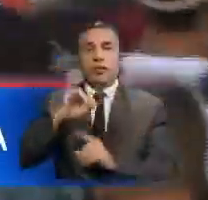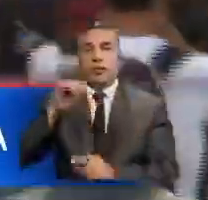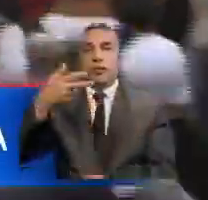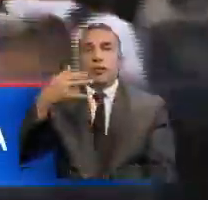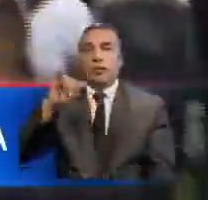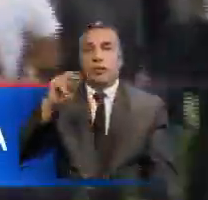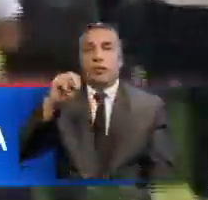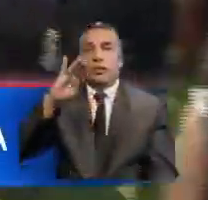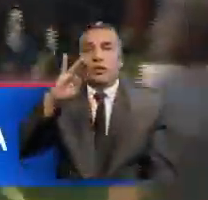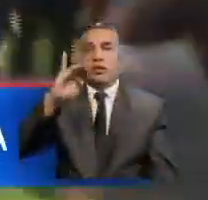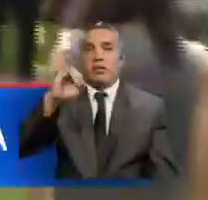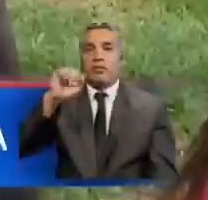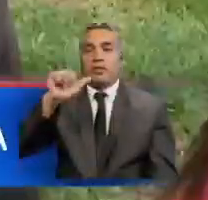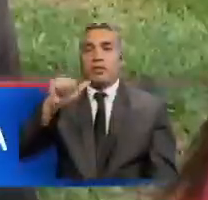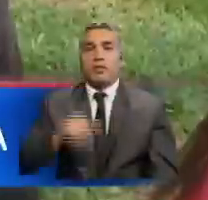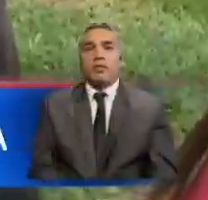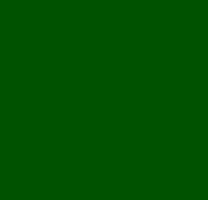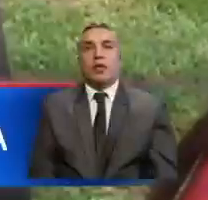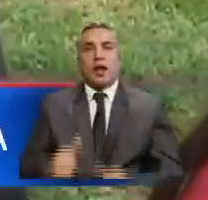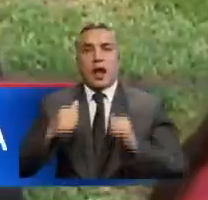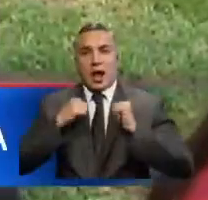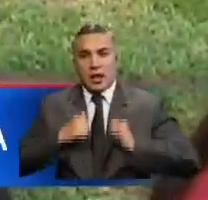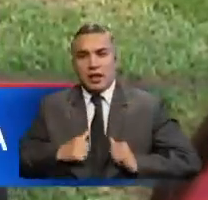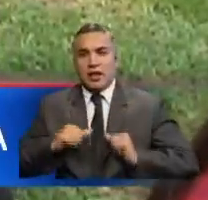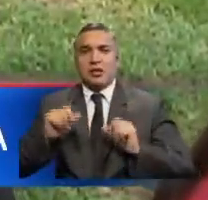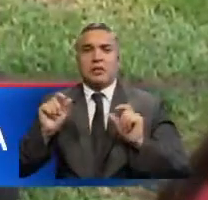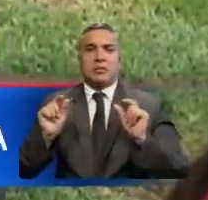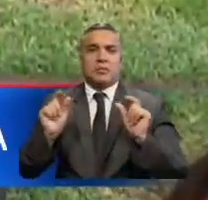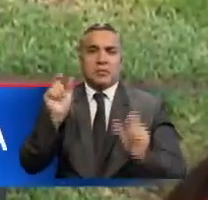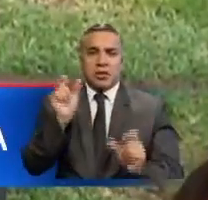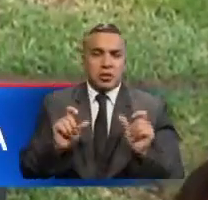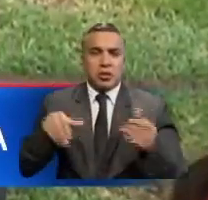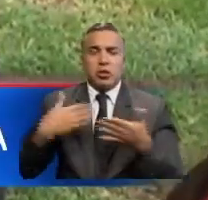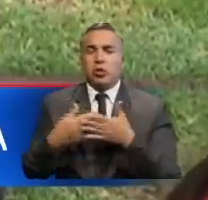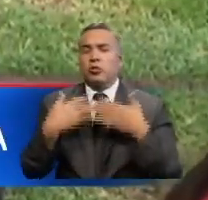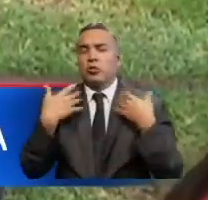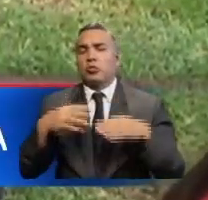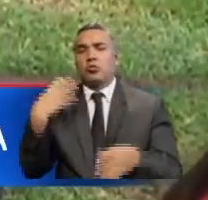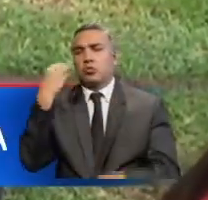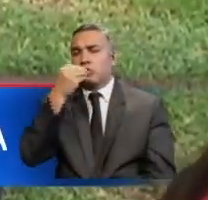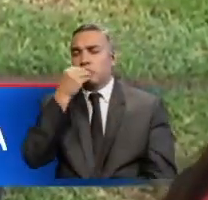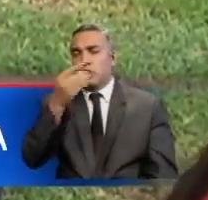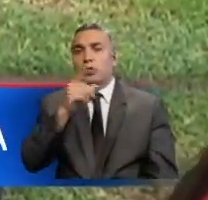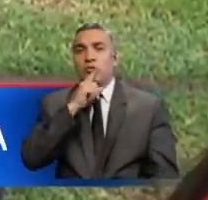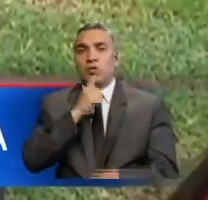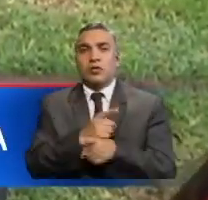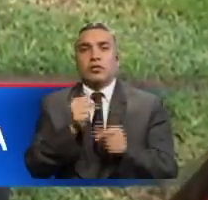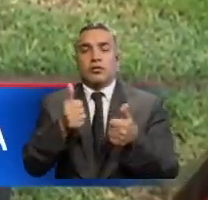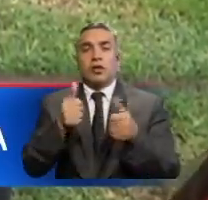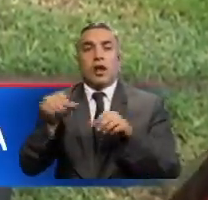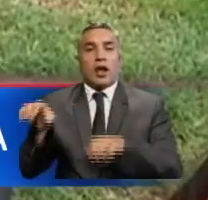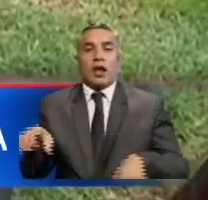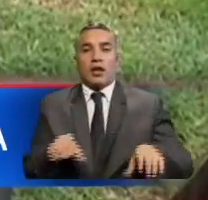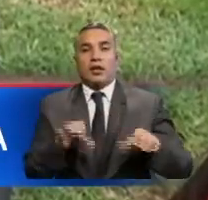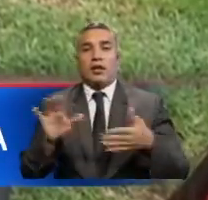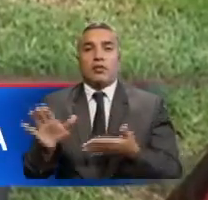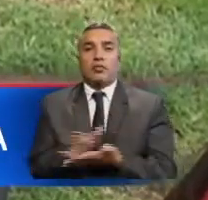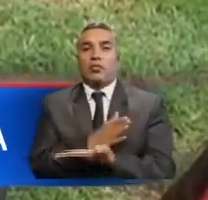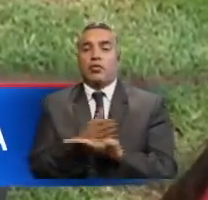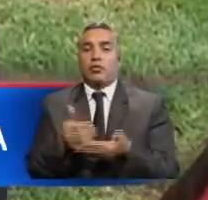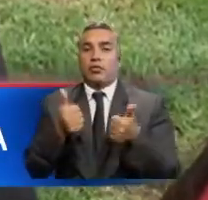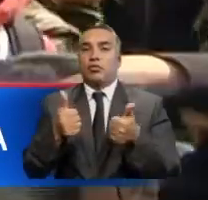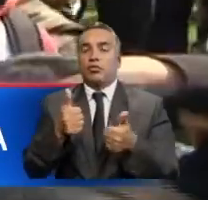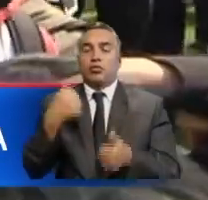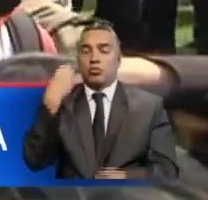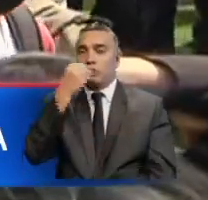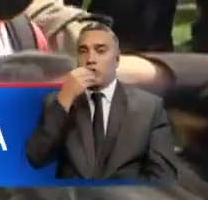Chimbía. Los artistas, el ambiente, la gente, es todo chévere. Pues, un evento musical y artístico y cultural